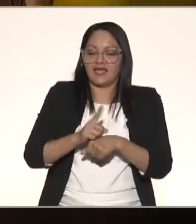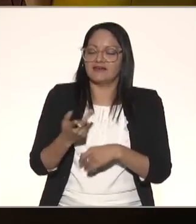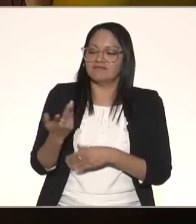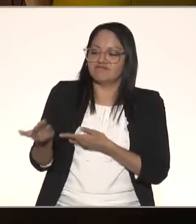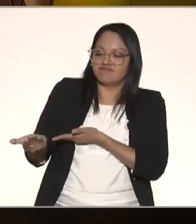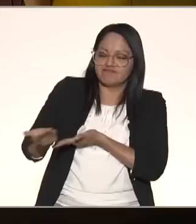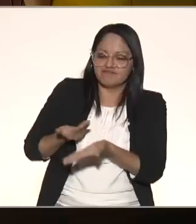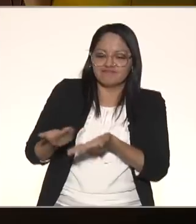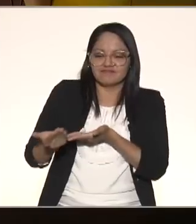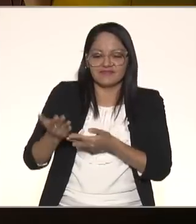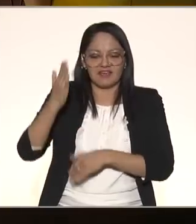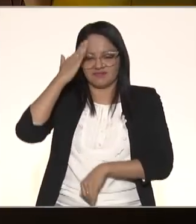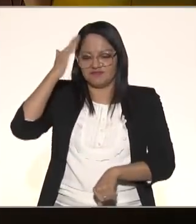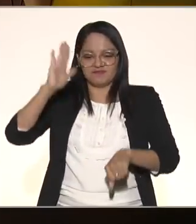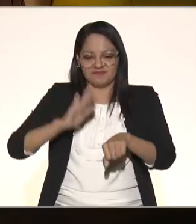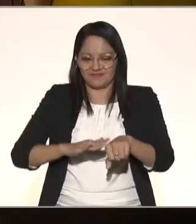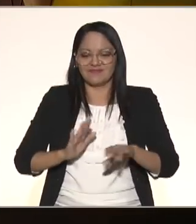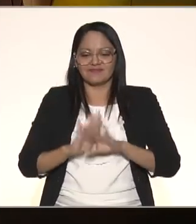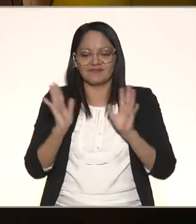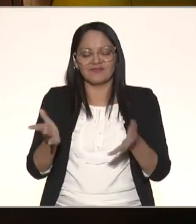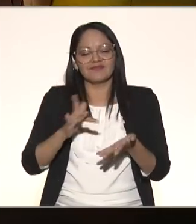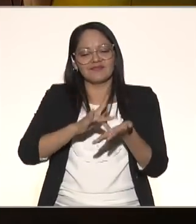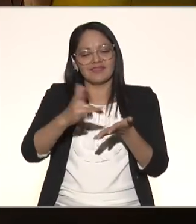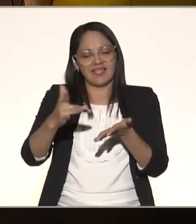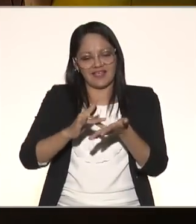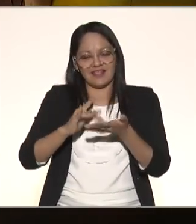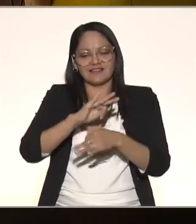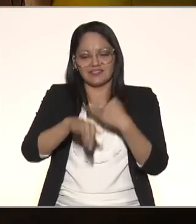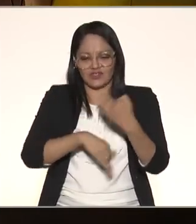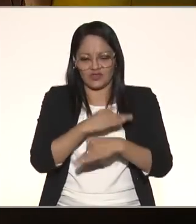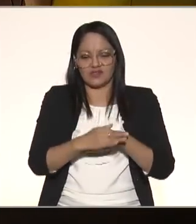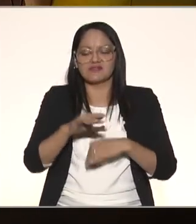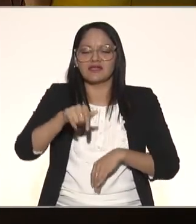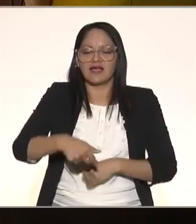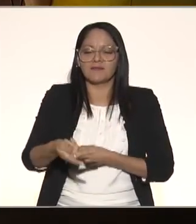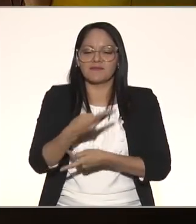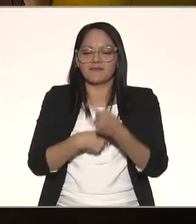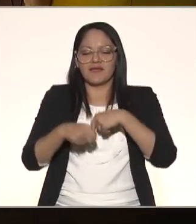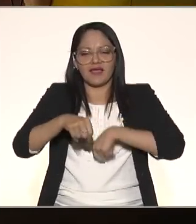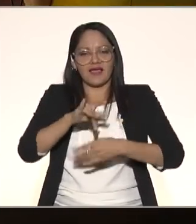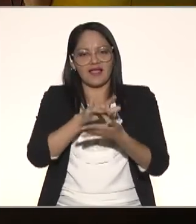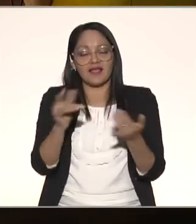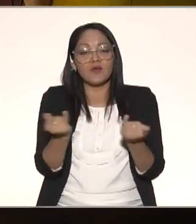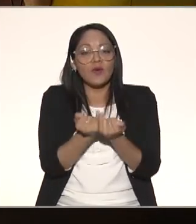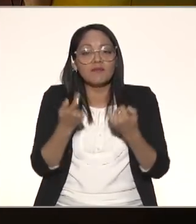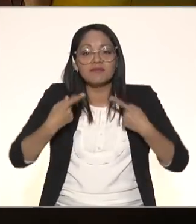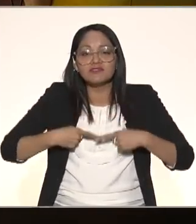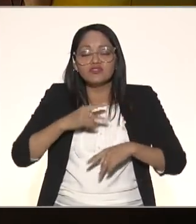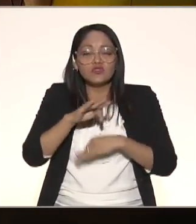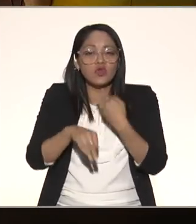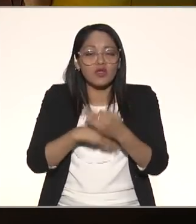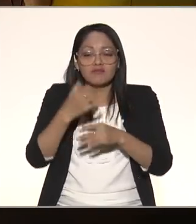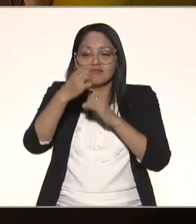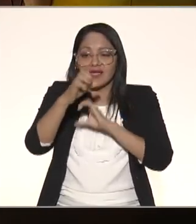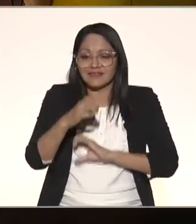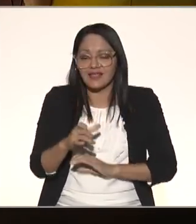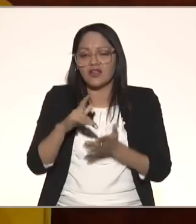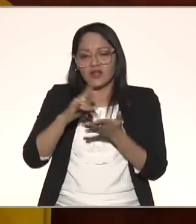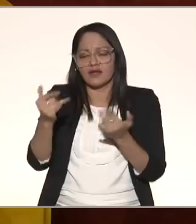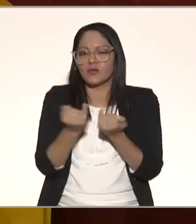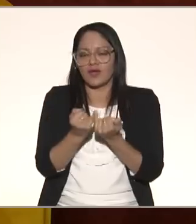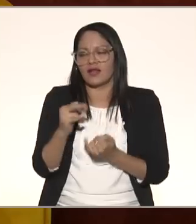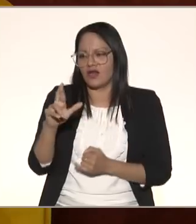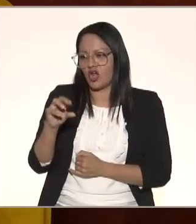bien aprendidos ¿verdad? muchísimas gracias gracias por estar aquí gracias también a todas las personas que nos escribieron Rose sí Leti